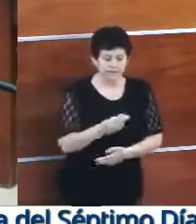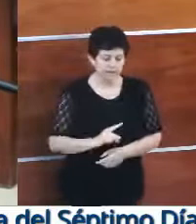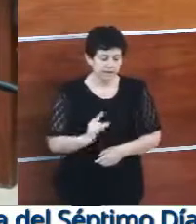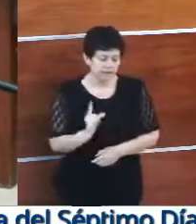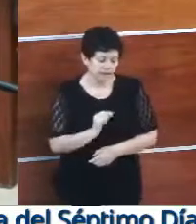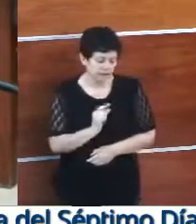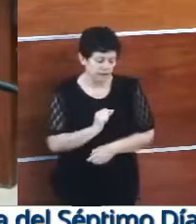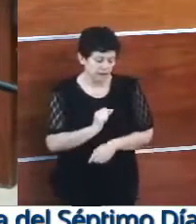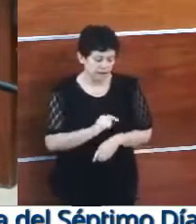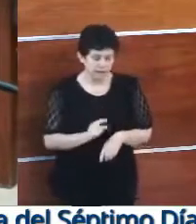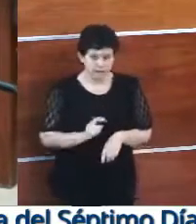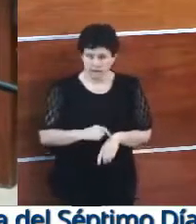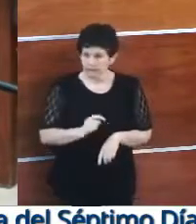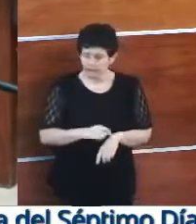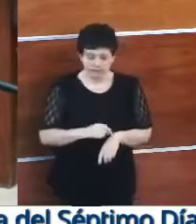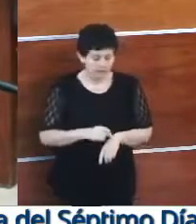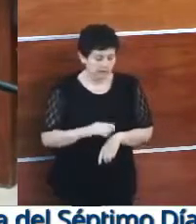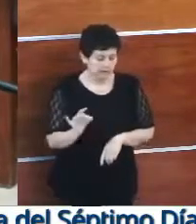esos momentos.